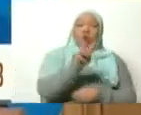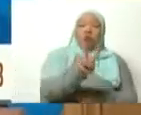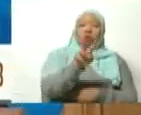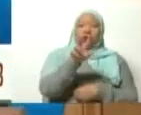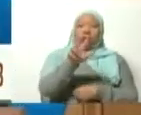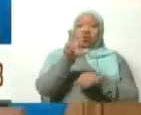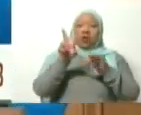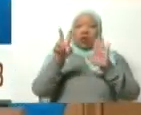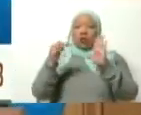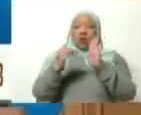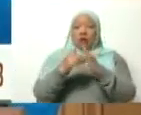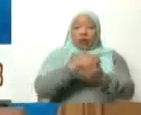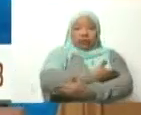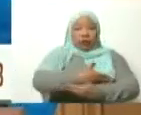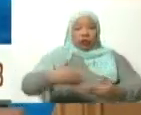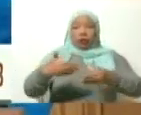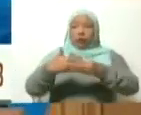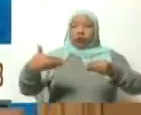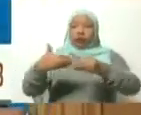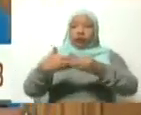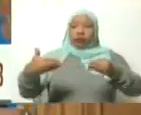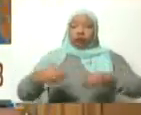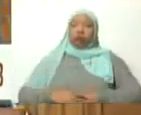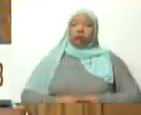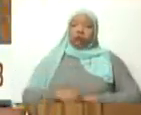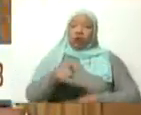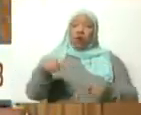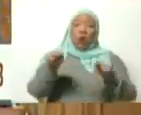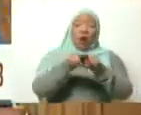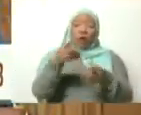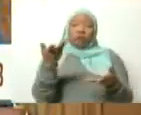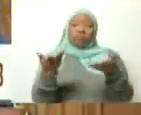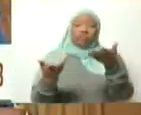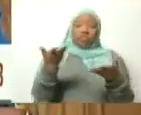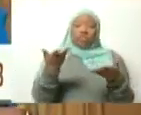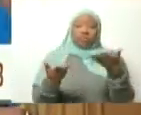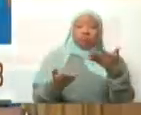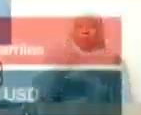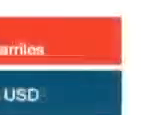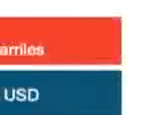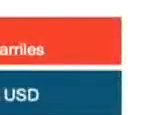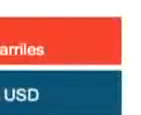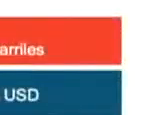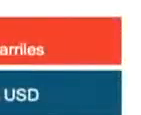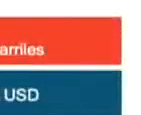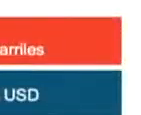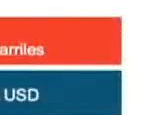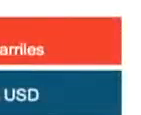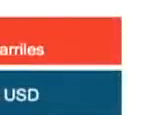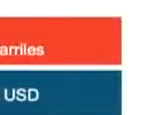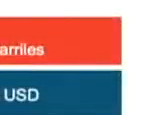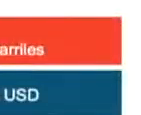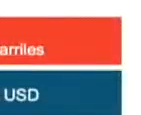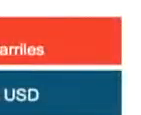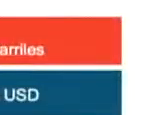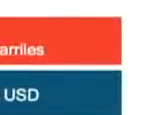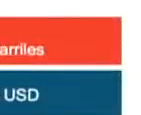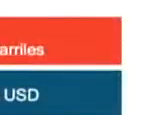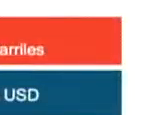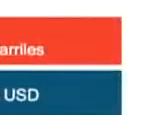232 mil millones de dólares. Eso es el equivalente a 3.995 millones de